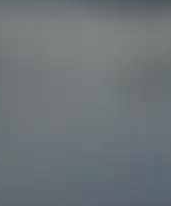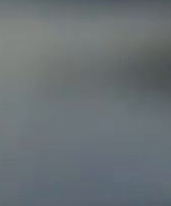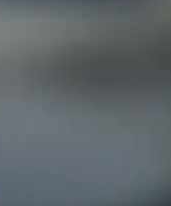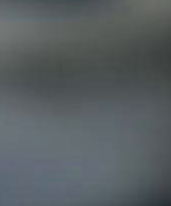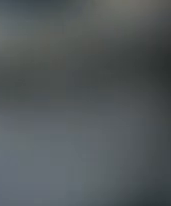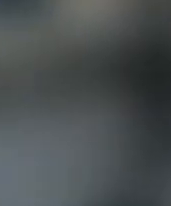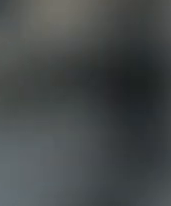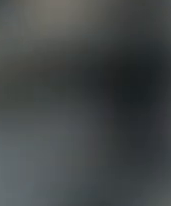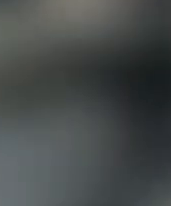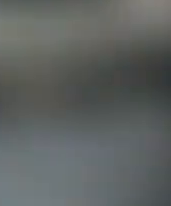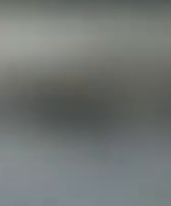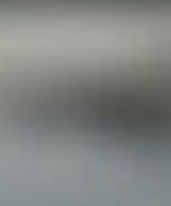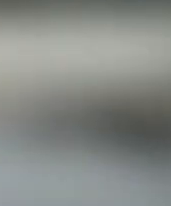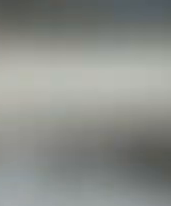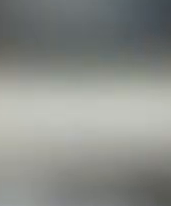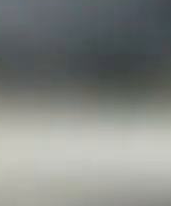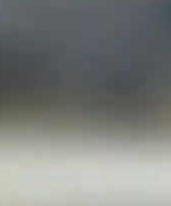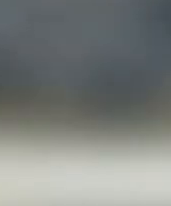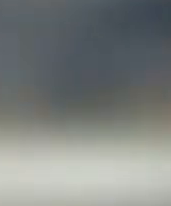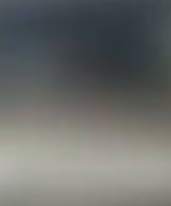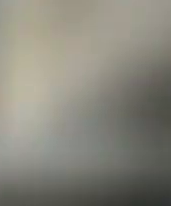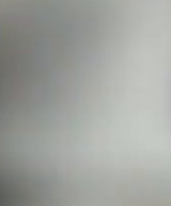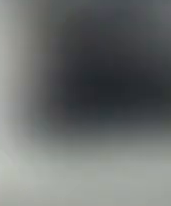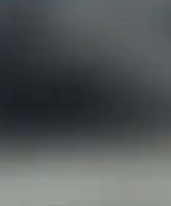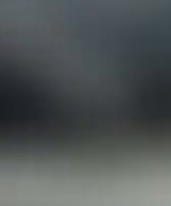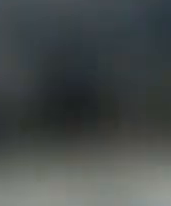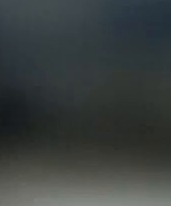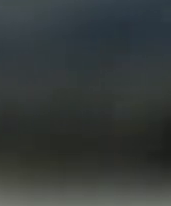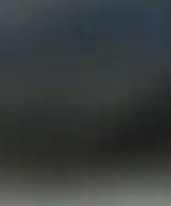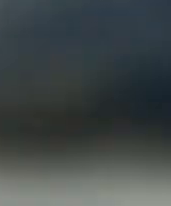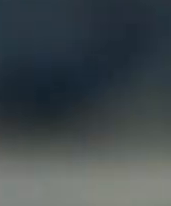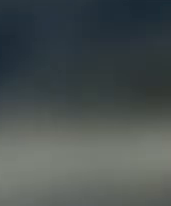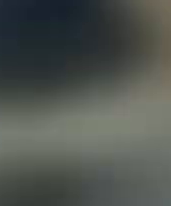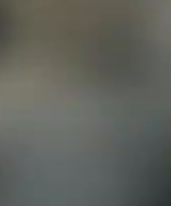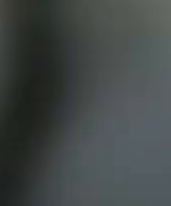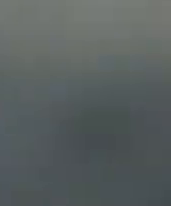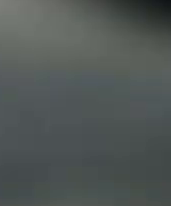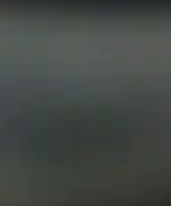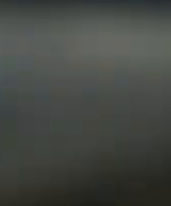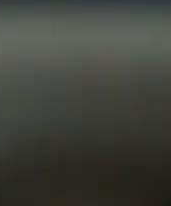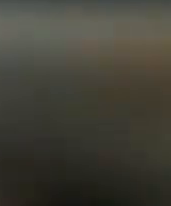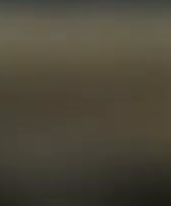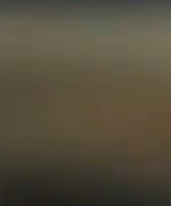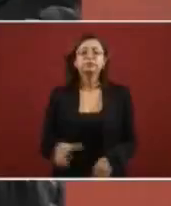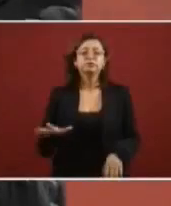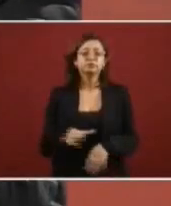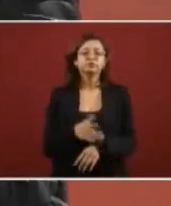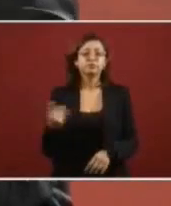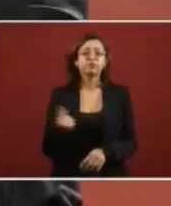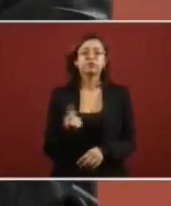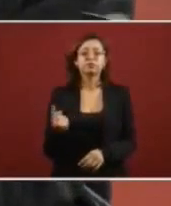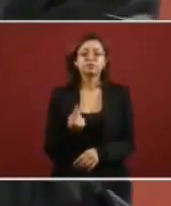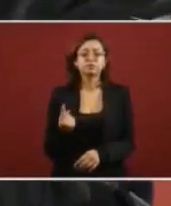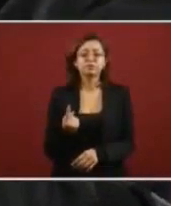los heridos que tienen también nacionalidad estadounidense fueron llevados a un centro médico de cinex arizona donde son atendidos el